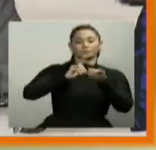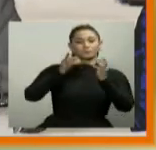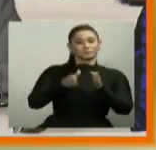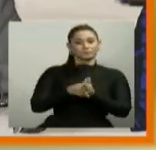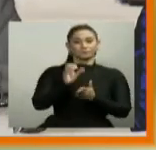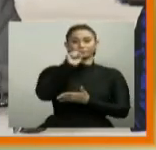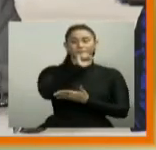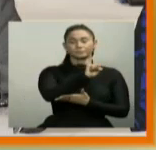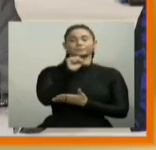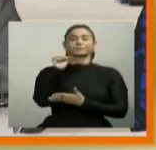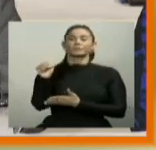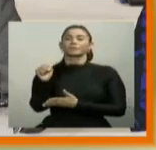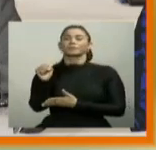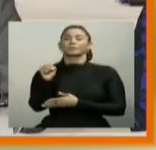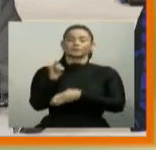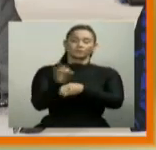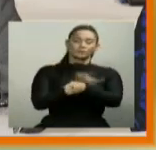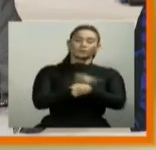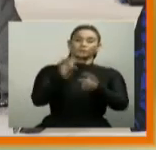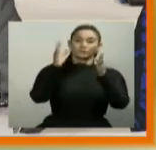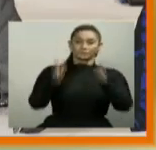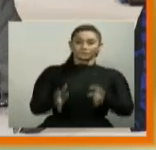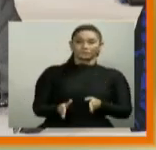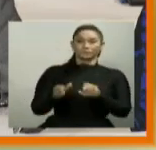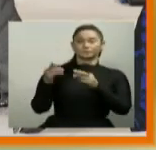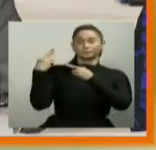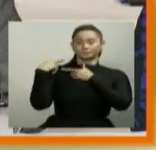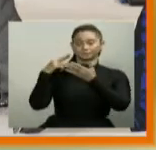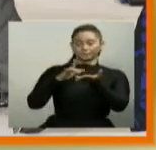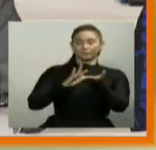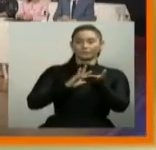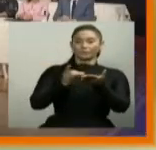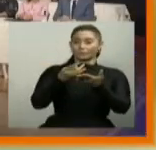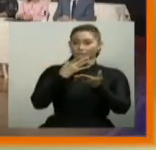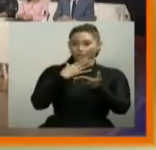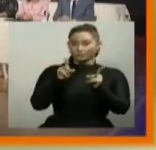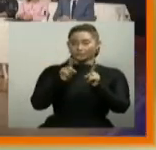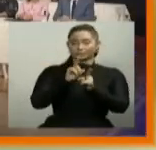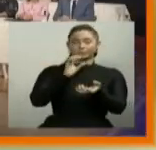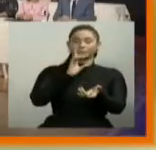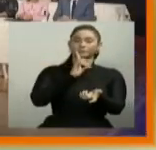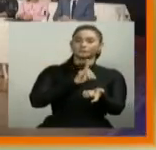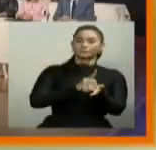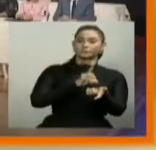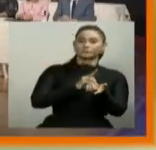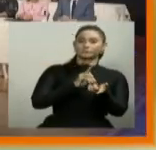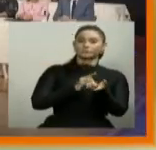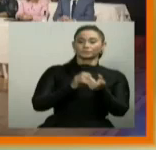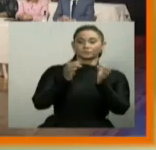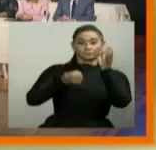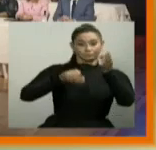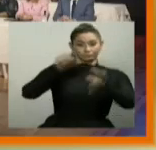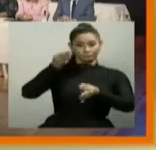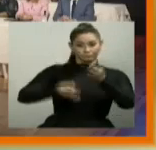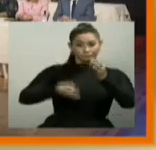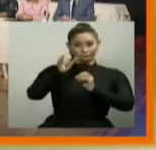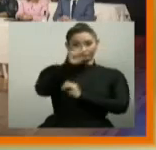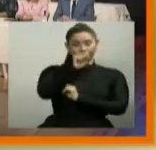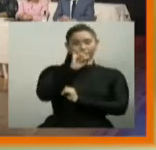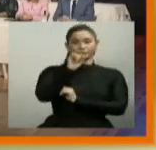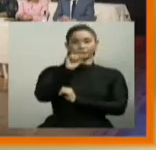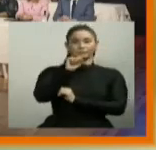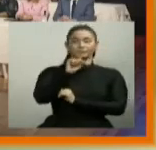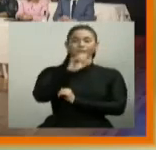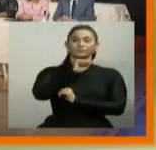estas recomendaciones. Hay un aspecto que dice el presidente Luis Abinader que es considerable. Hay un consenso a nivel